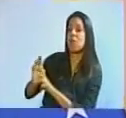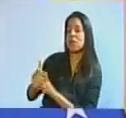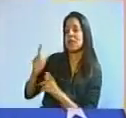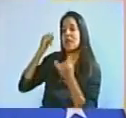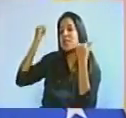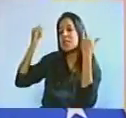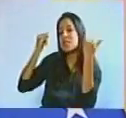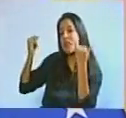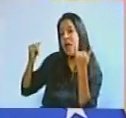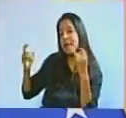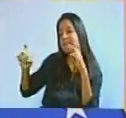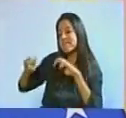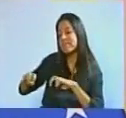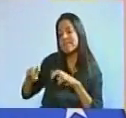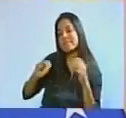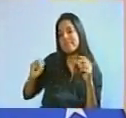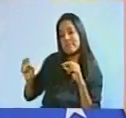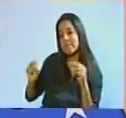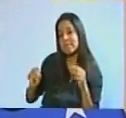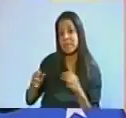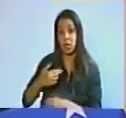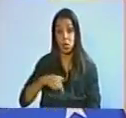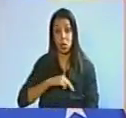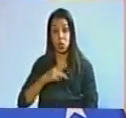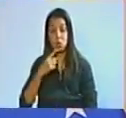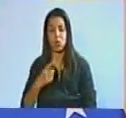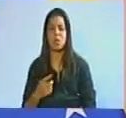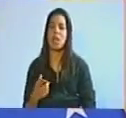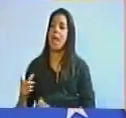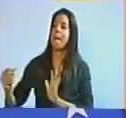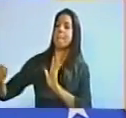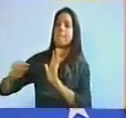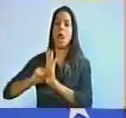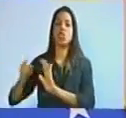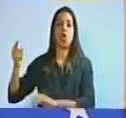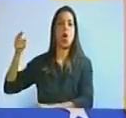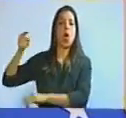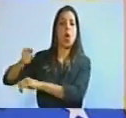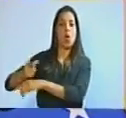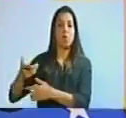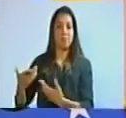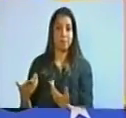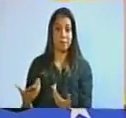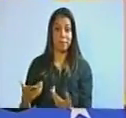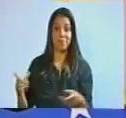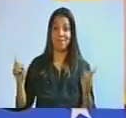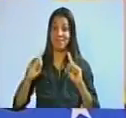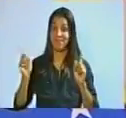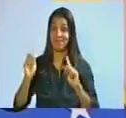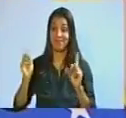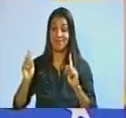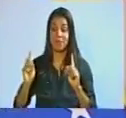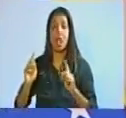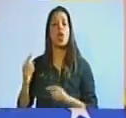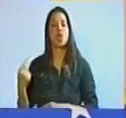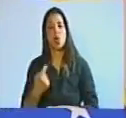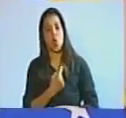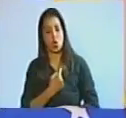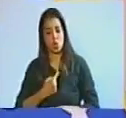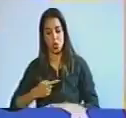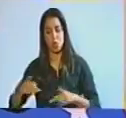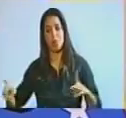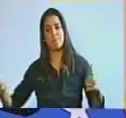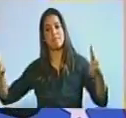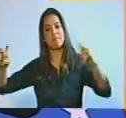No estamos tomando una medida de decir, el precio es este, no lo estamos imponiendo. Nosotros vamos a sentarnos con los